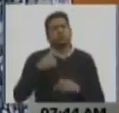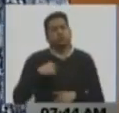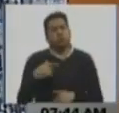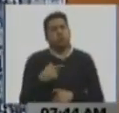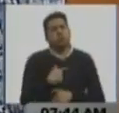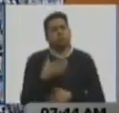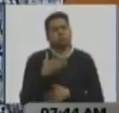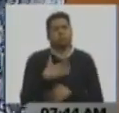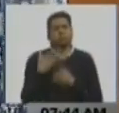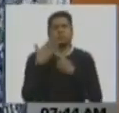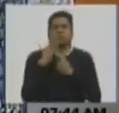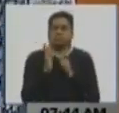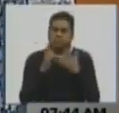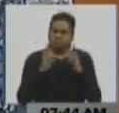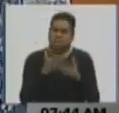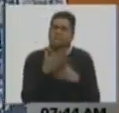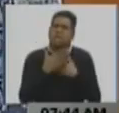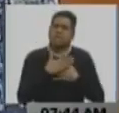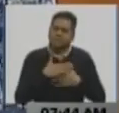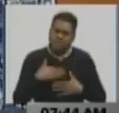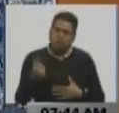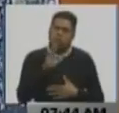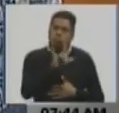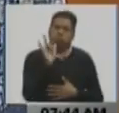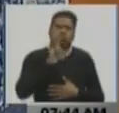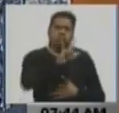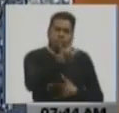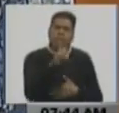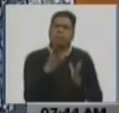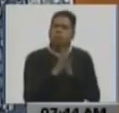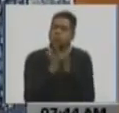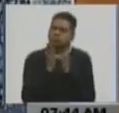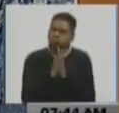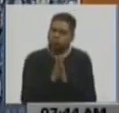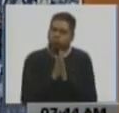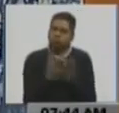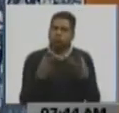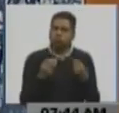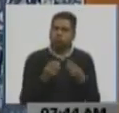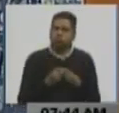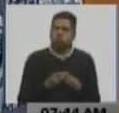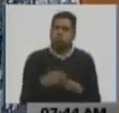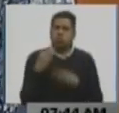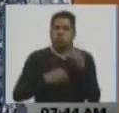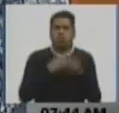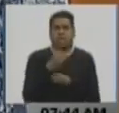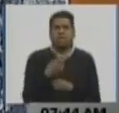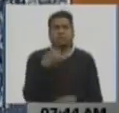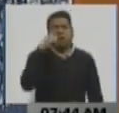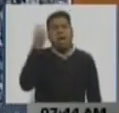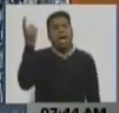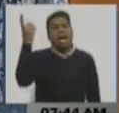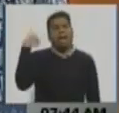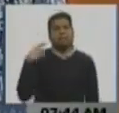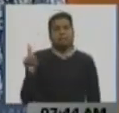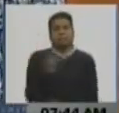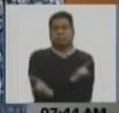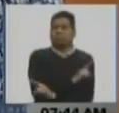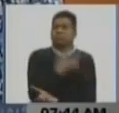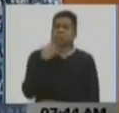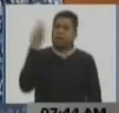estima personalmente, me parece que de verdad que lo que hizo ayer